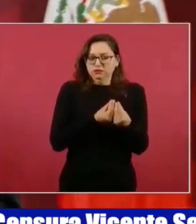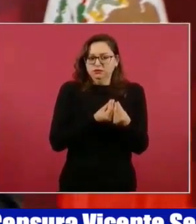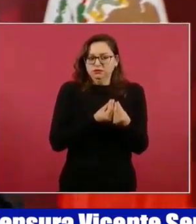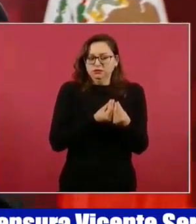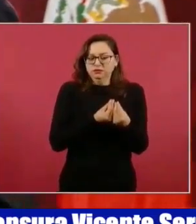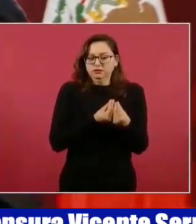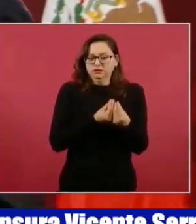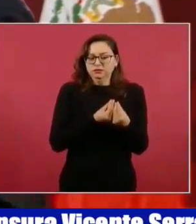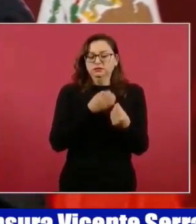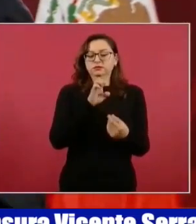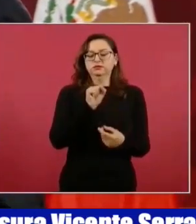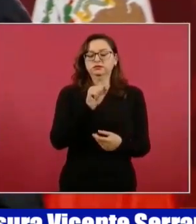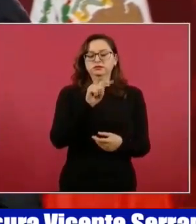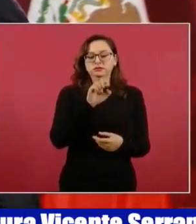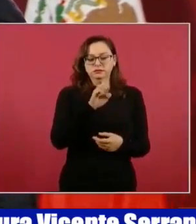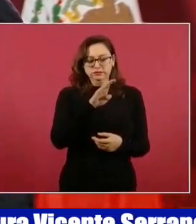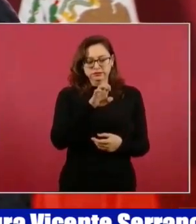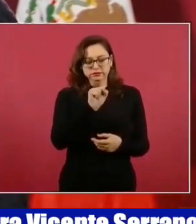Dolly Esteves,